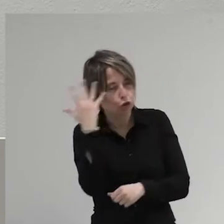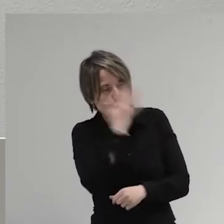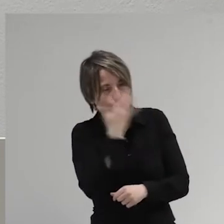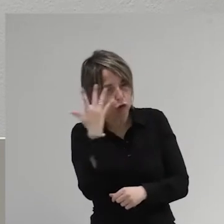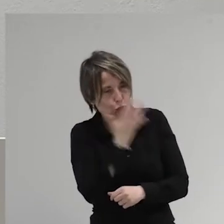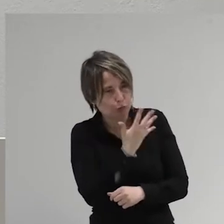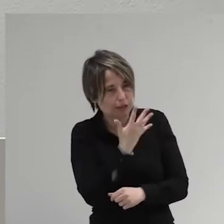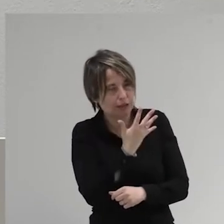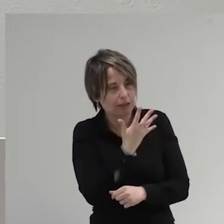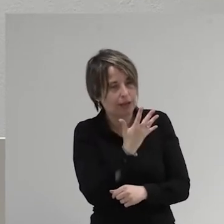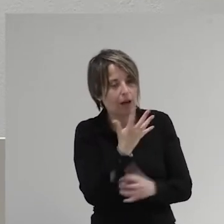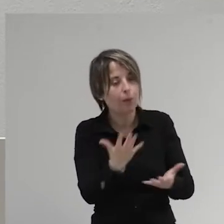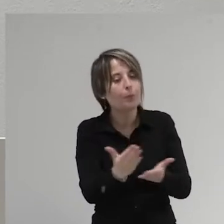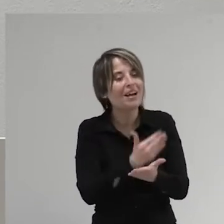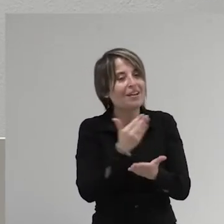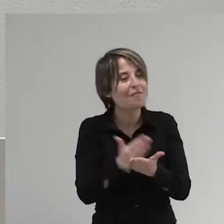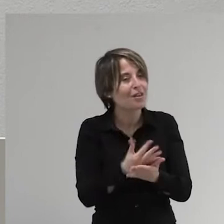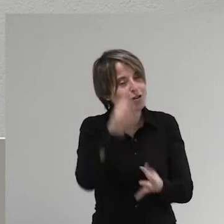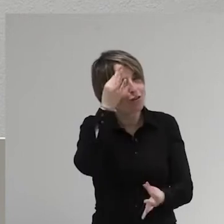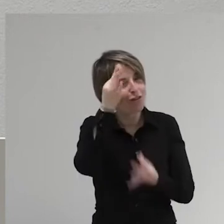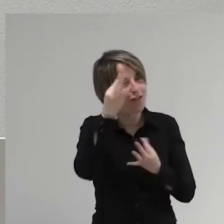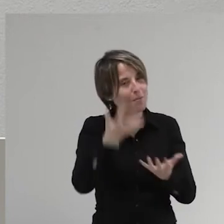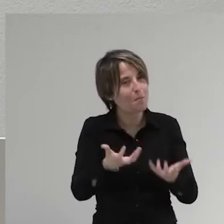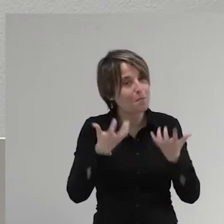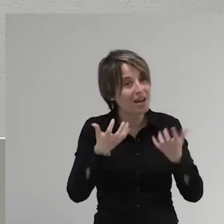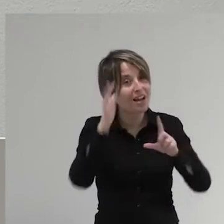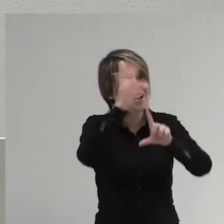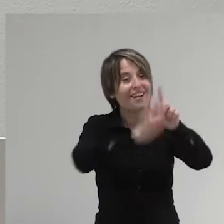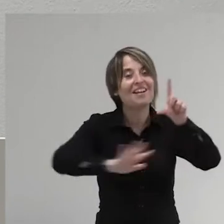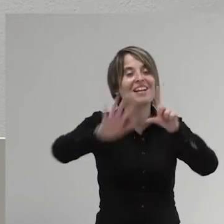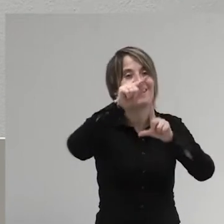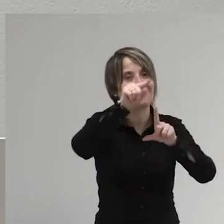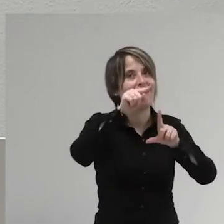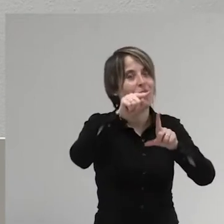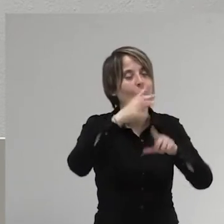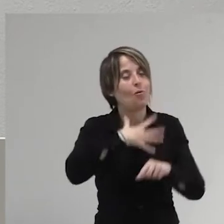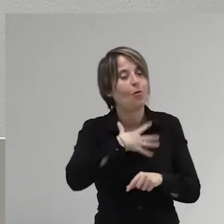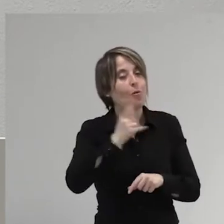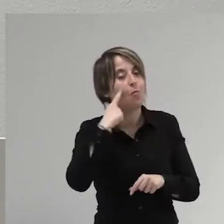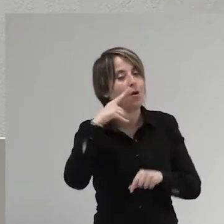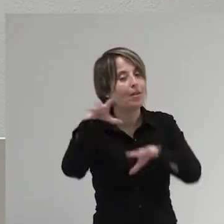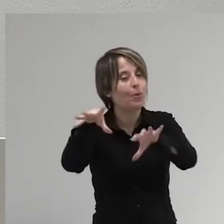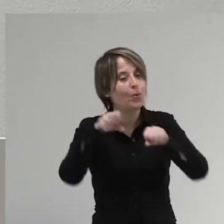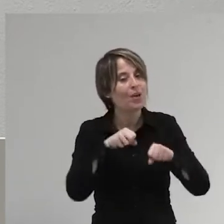cuerpos produce un beneficio muy concreto. Es que al Estado le permite movilizar